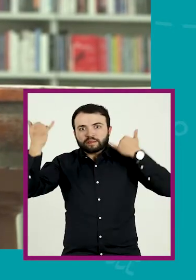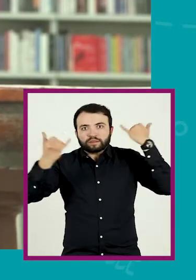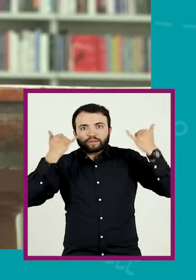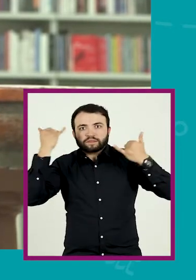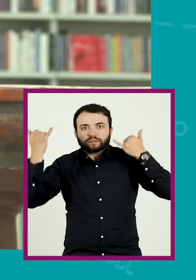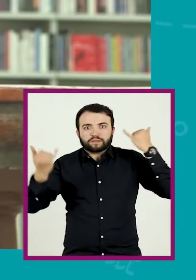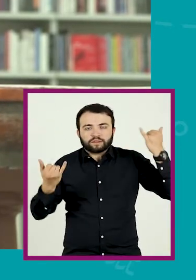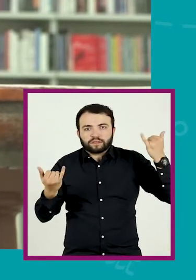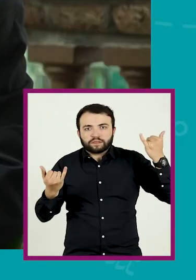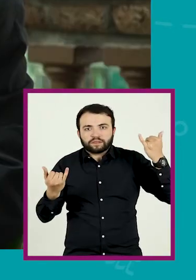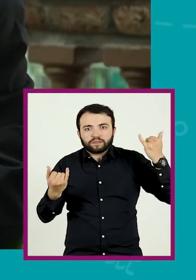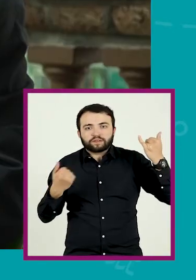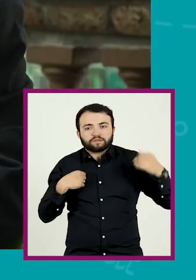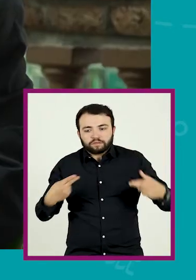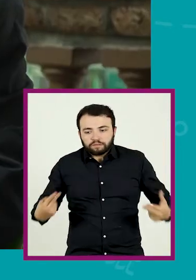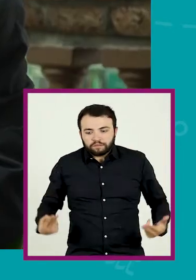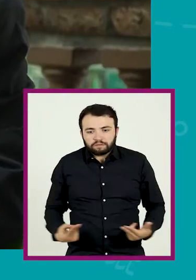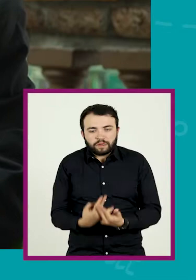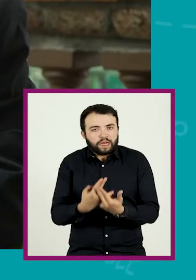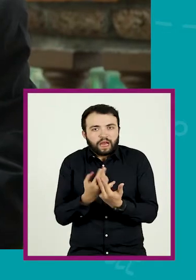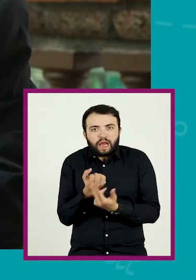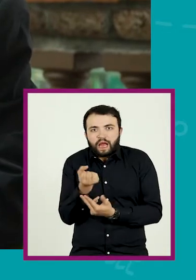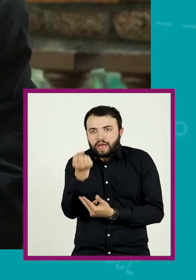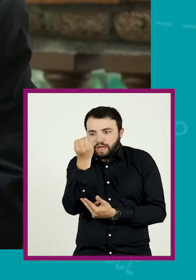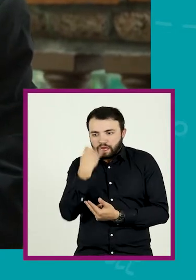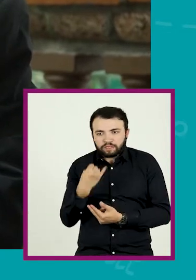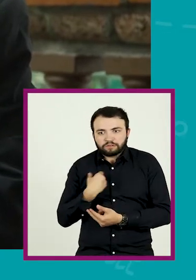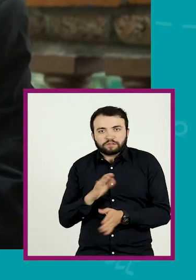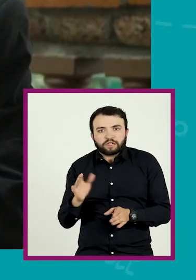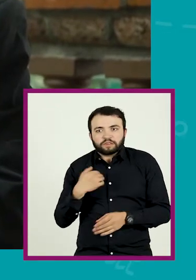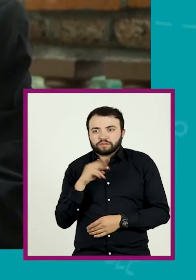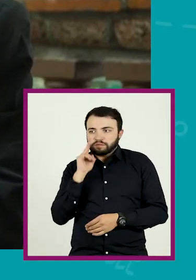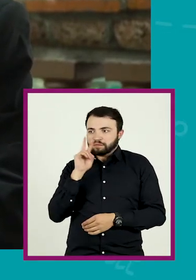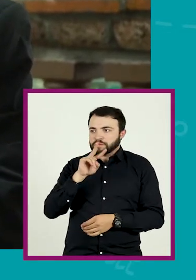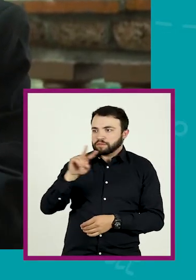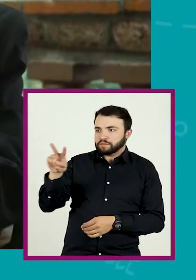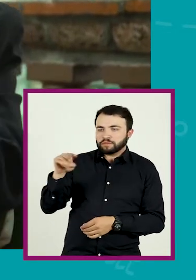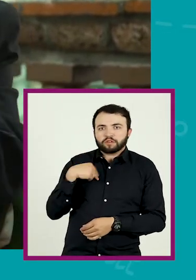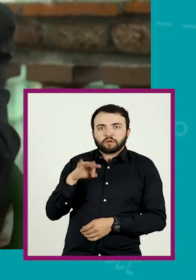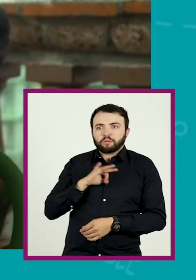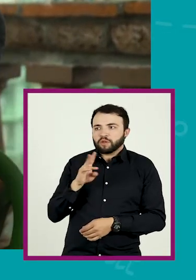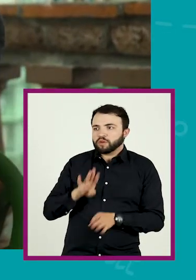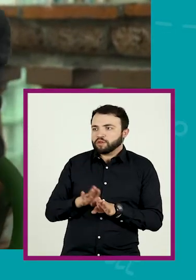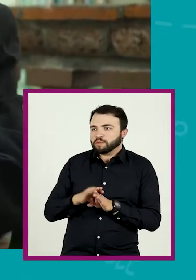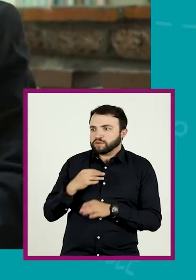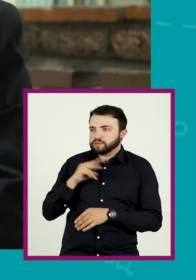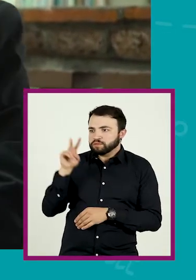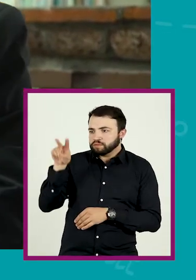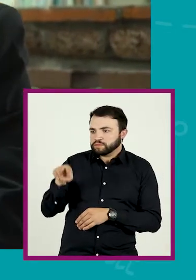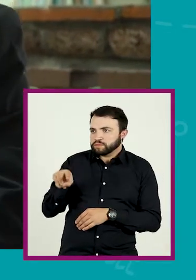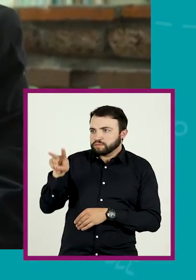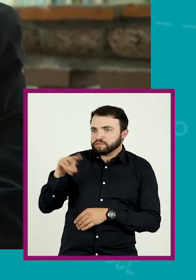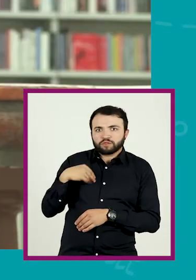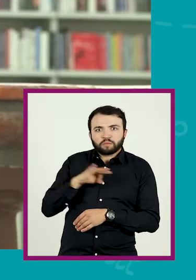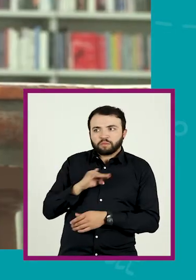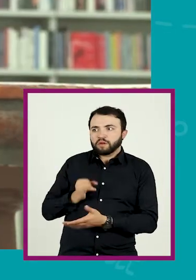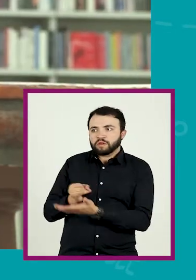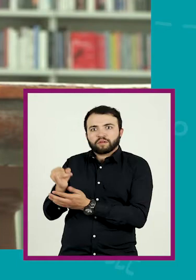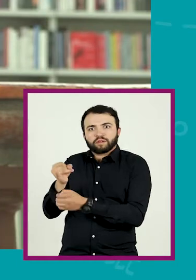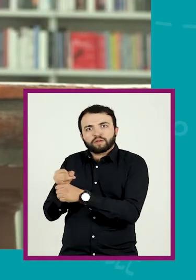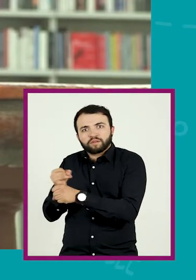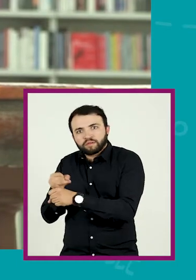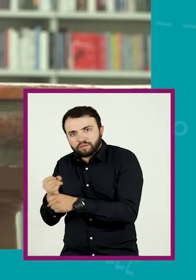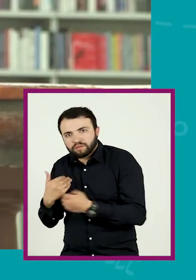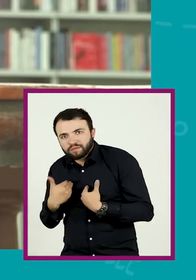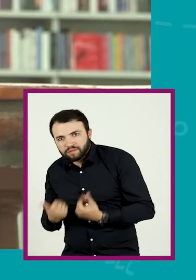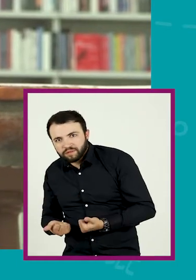de ideas innatas, es decir, que tenemos desde el nacimiento. Eso ya estaba en Descartes también, sí, por supuesto, una línea. Ya está en Descartes. Pero a diferencia de Descartes,